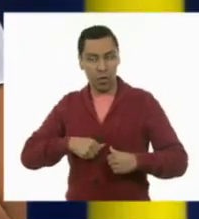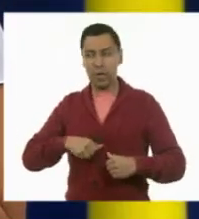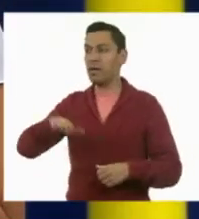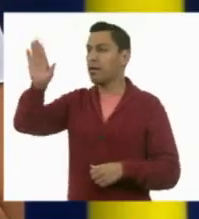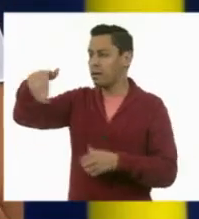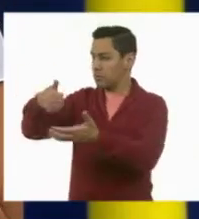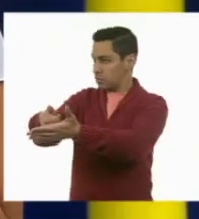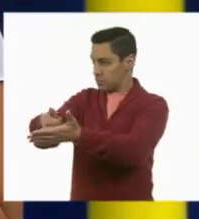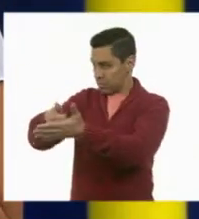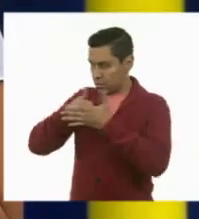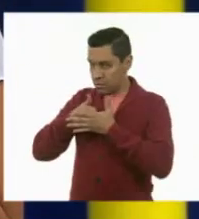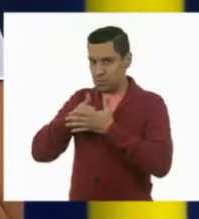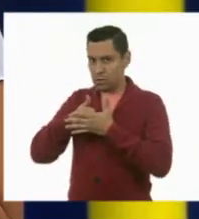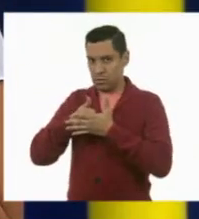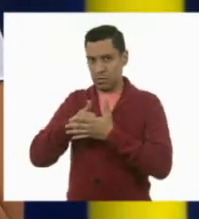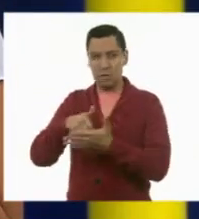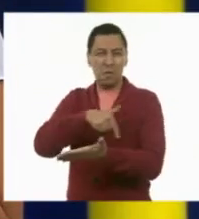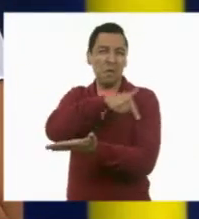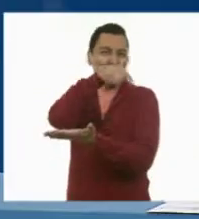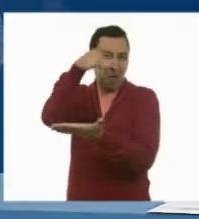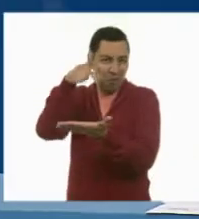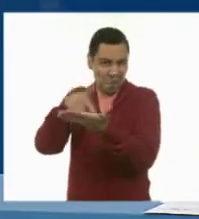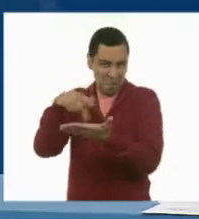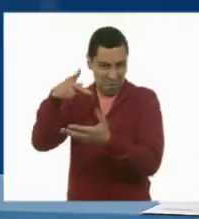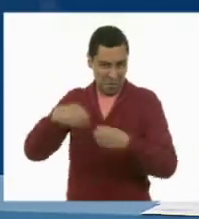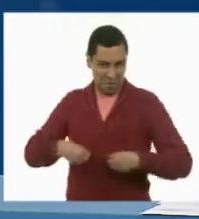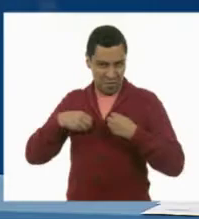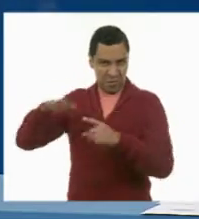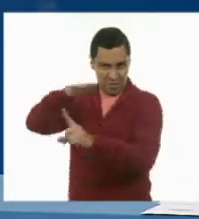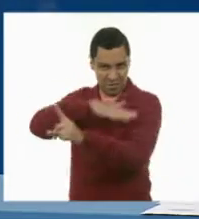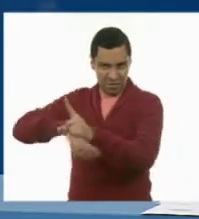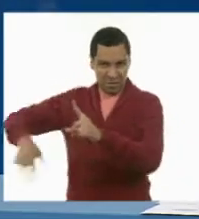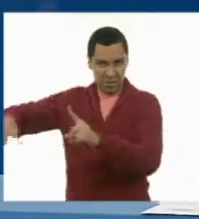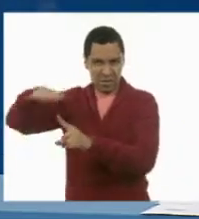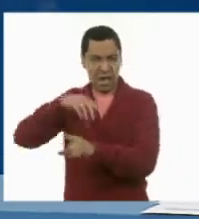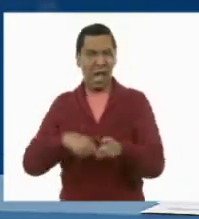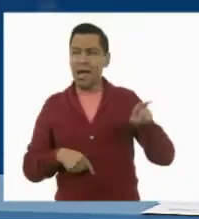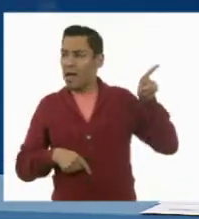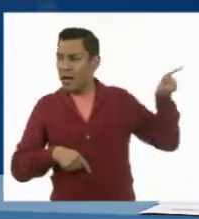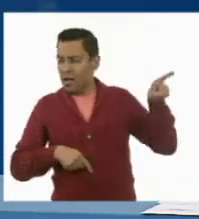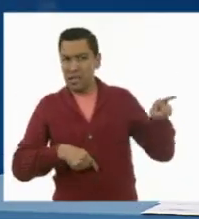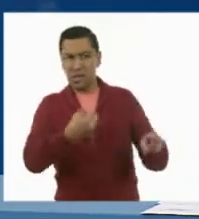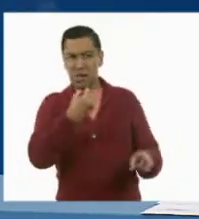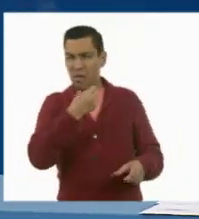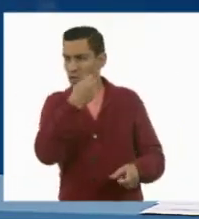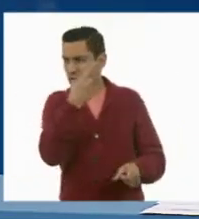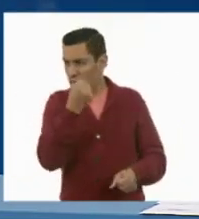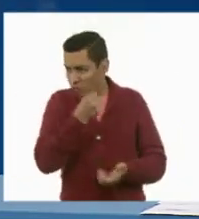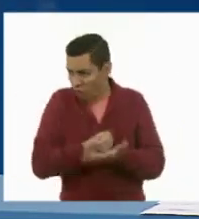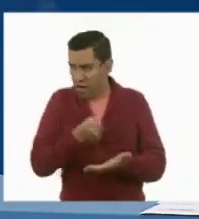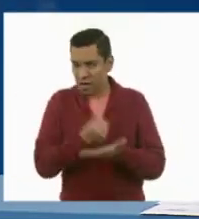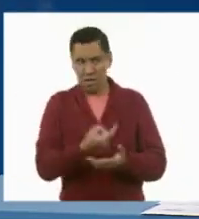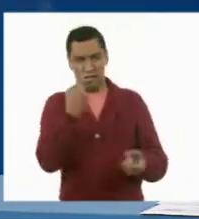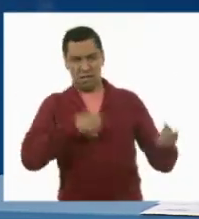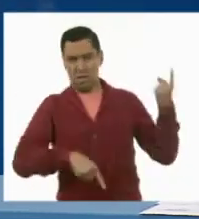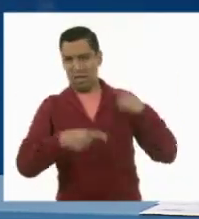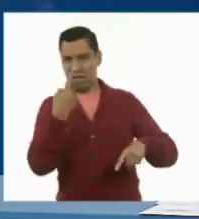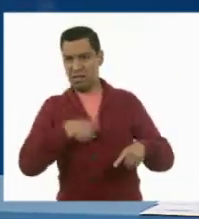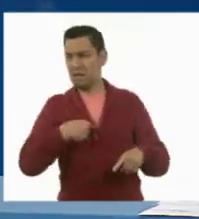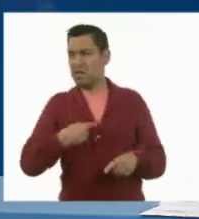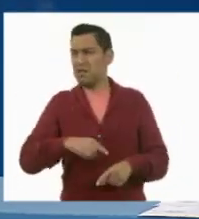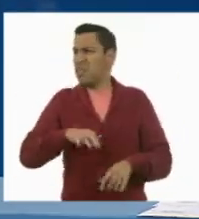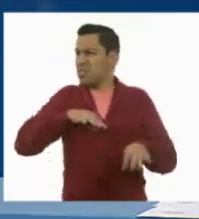localidad o del lugar en donde vive y contarles que los están obligando a trabajar como si fueran